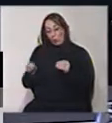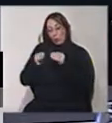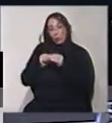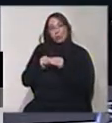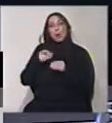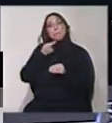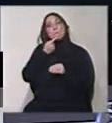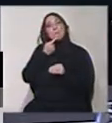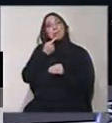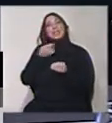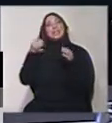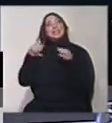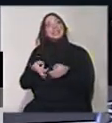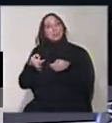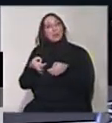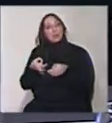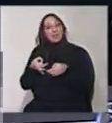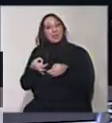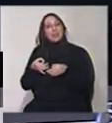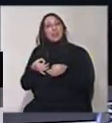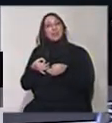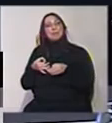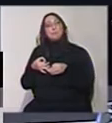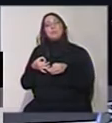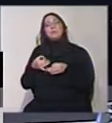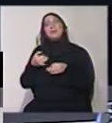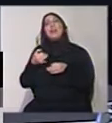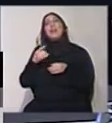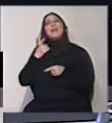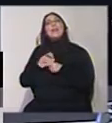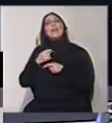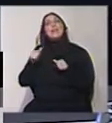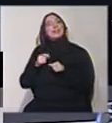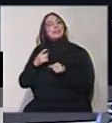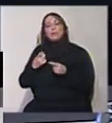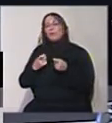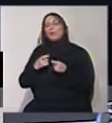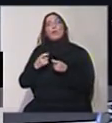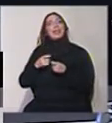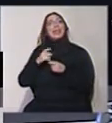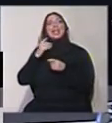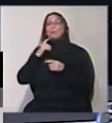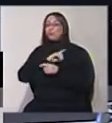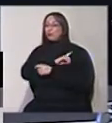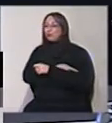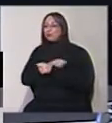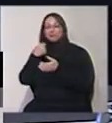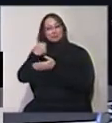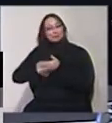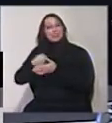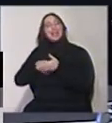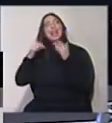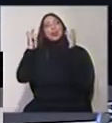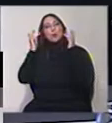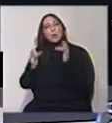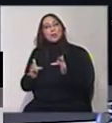las políticas de seguridad, que tienen que hacer un fuerte hincapié en la educación, tiene que hacer un fuerte hincapié en combatir